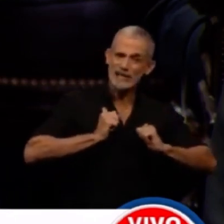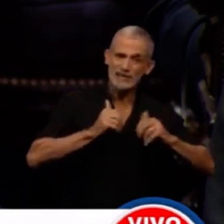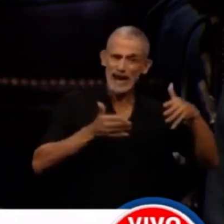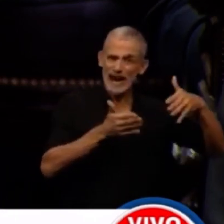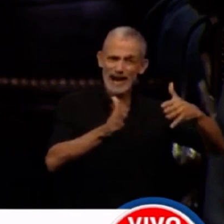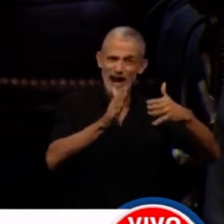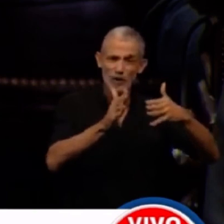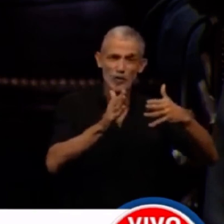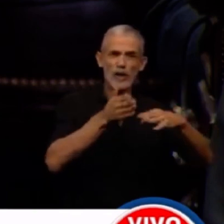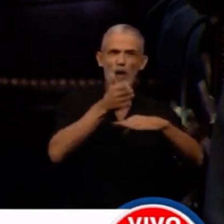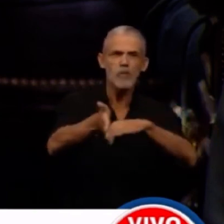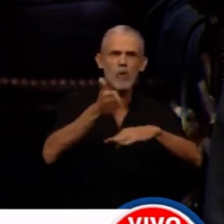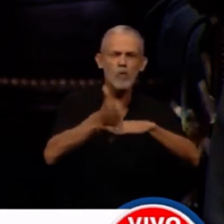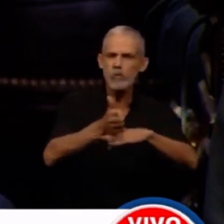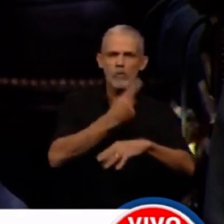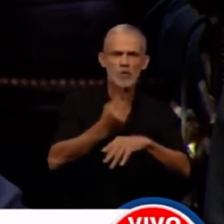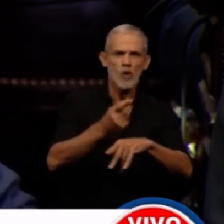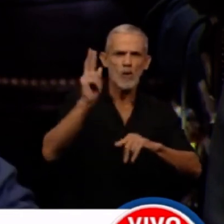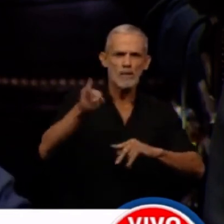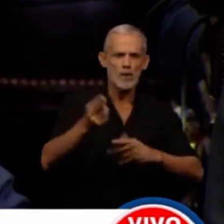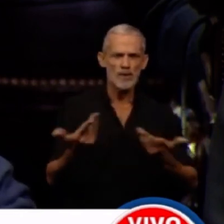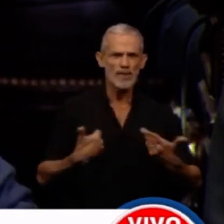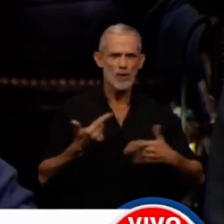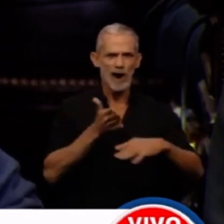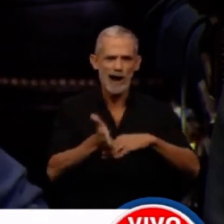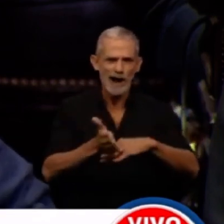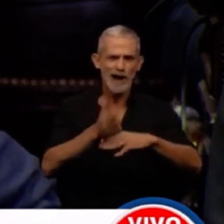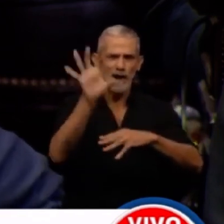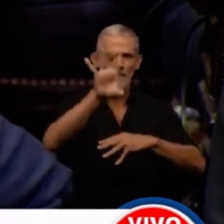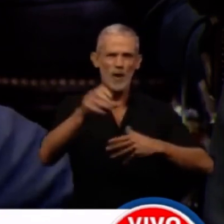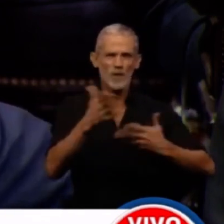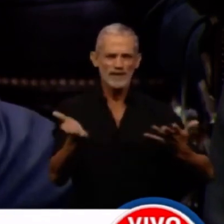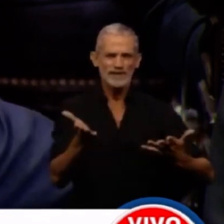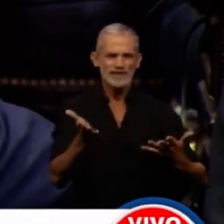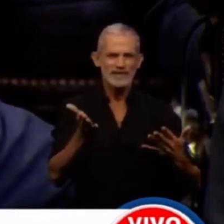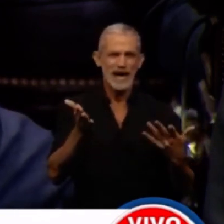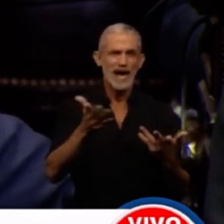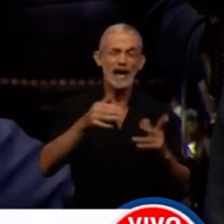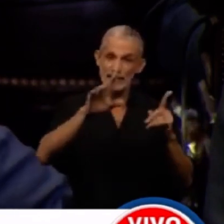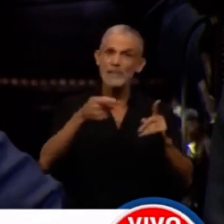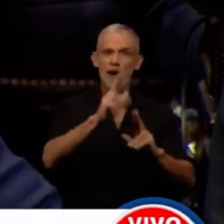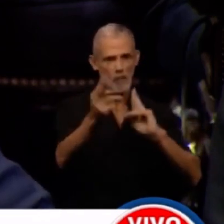sin posibilidad alguna de ingresar a su provincia y en donde también se padecieron muertes.